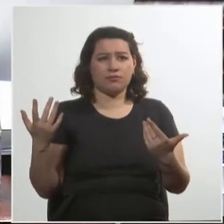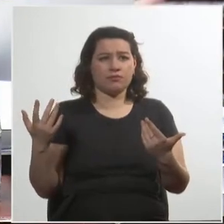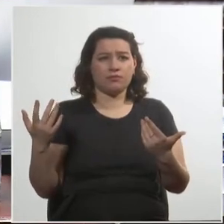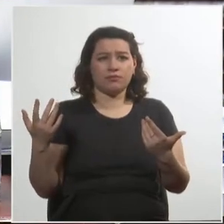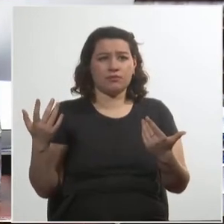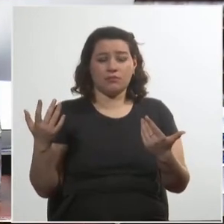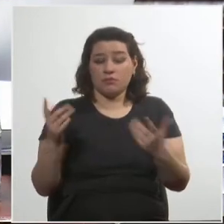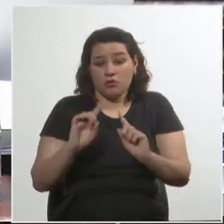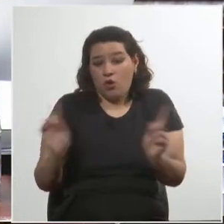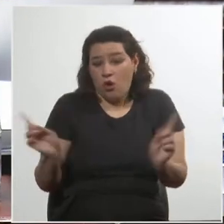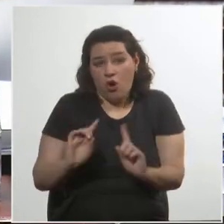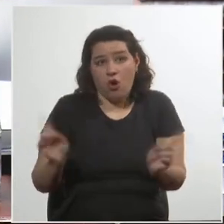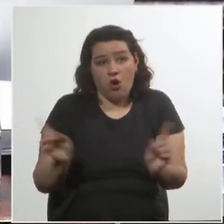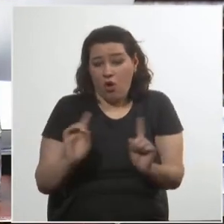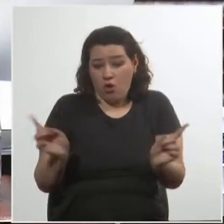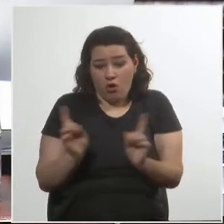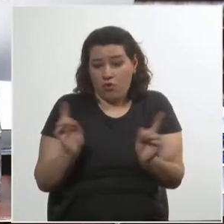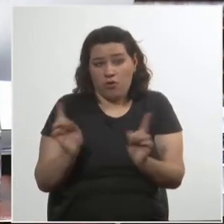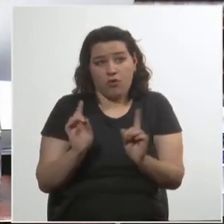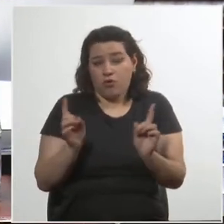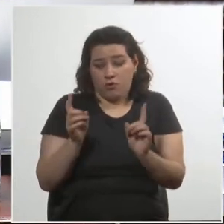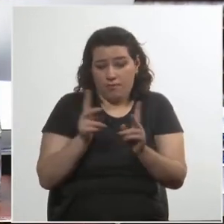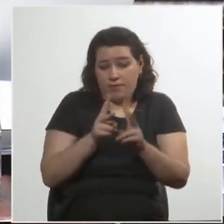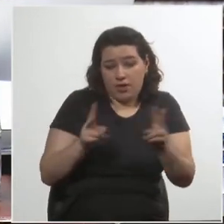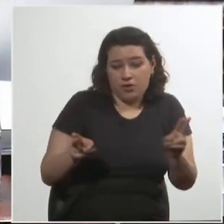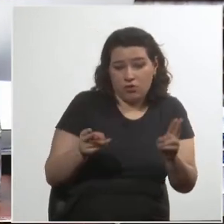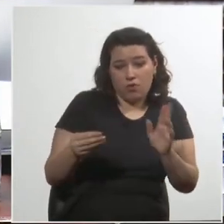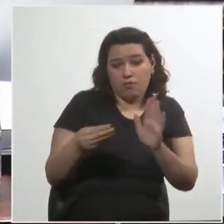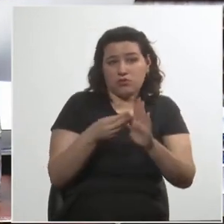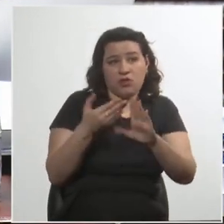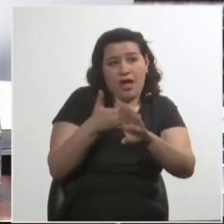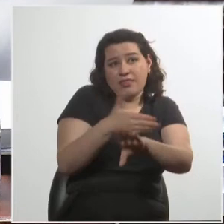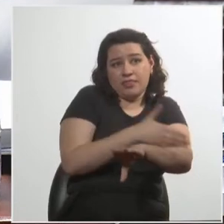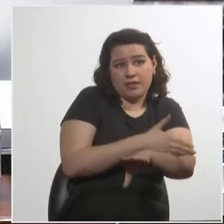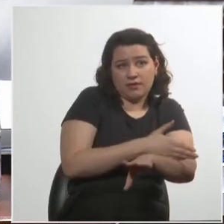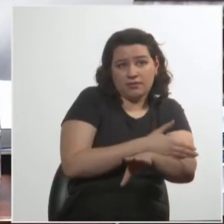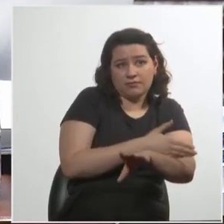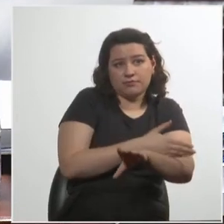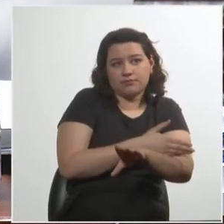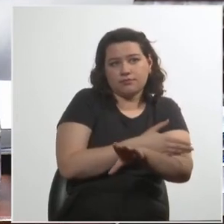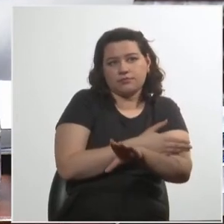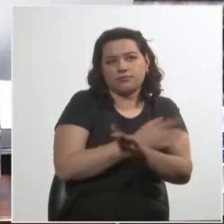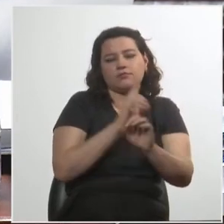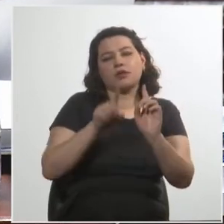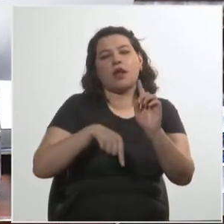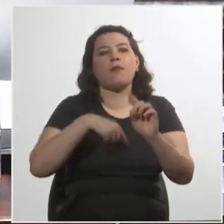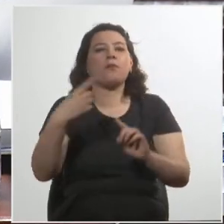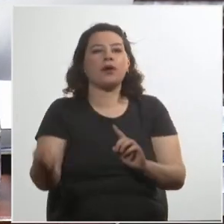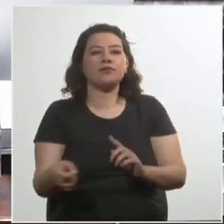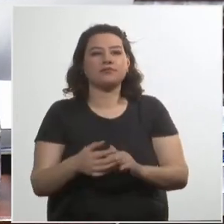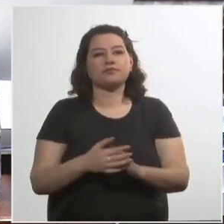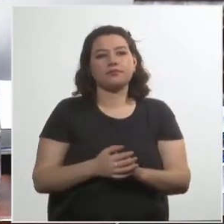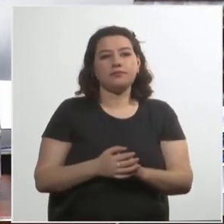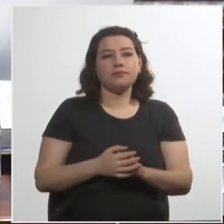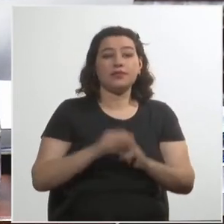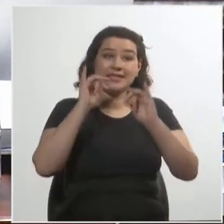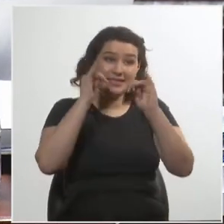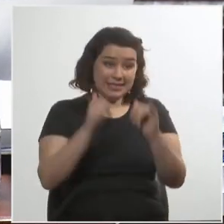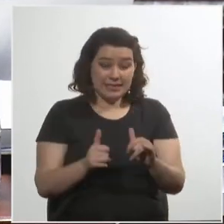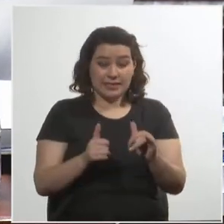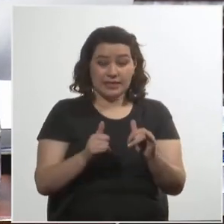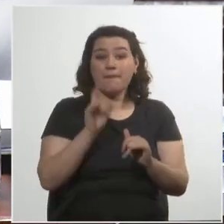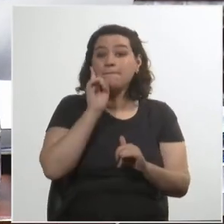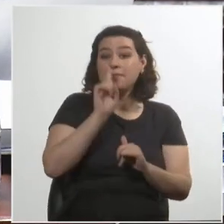bueno no no fue cubierto ese periodo con anterioridad continuó Y sí en el